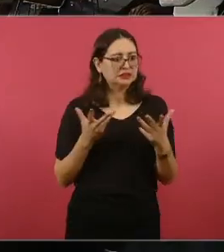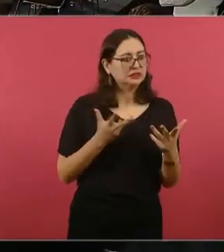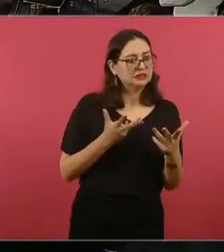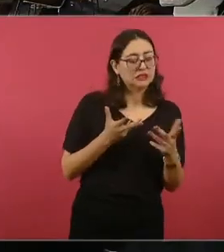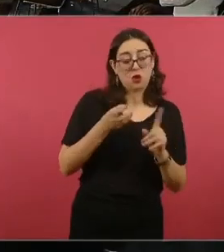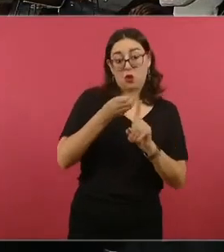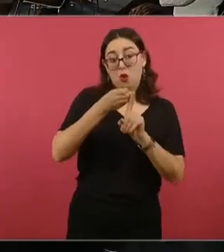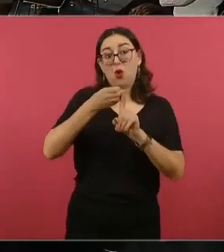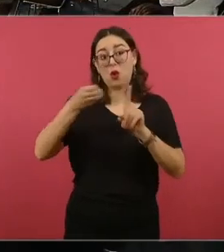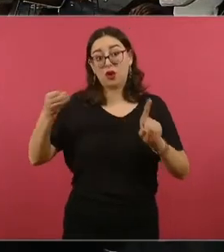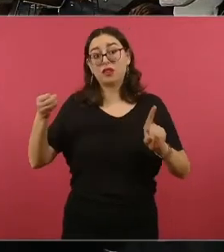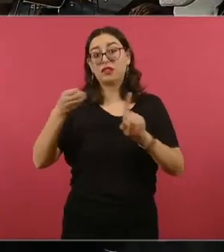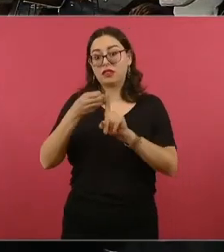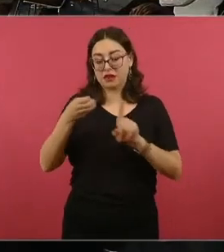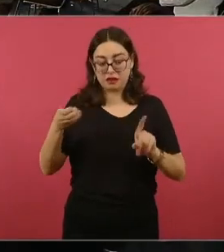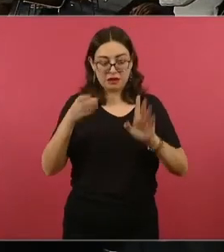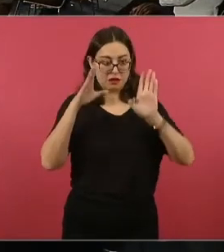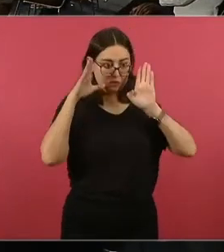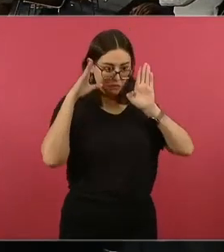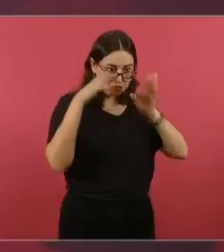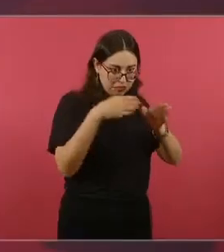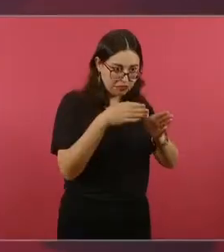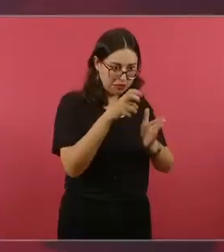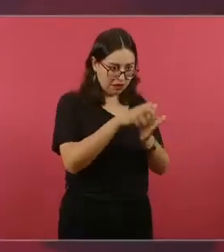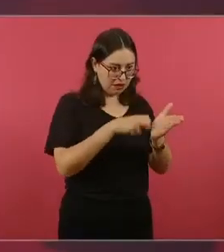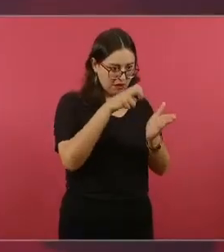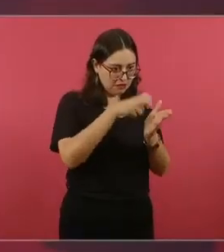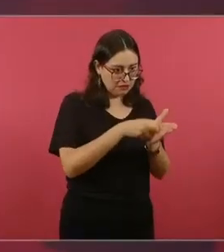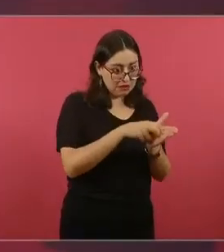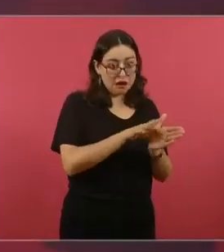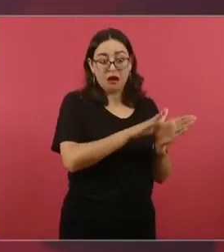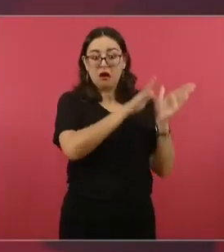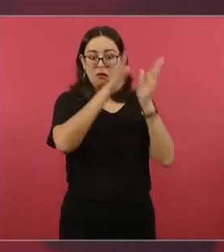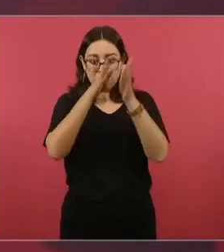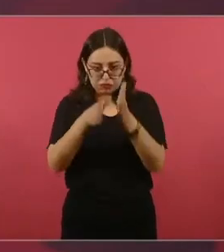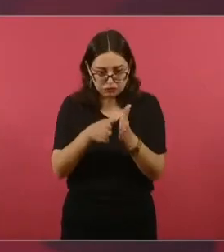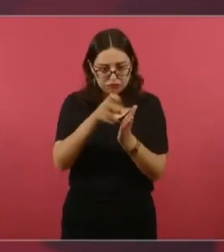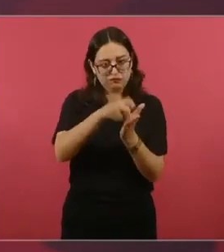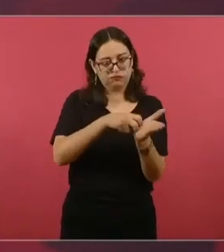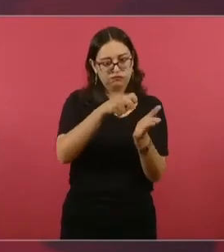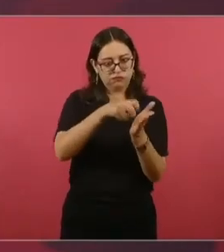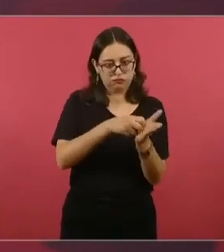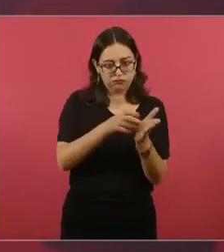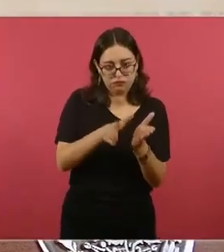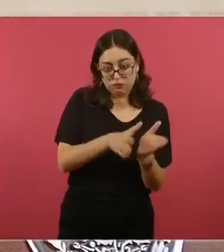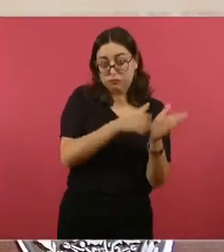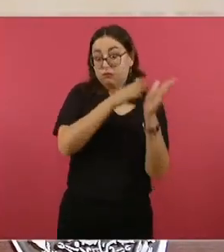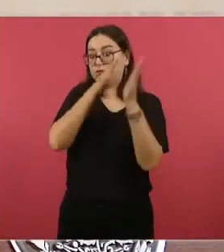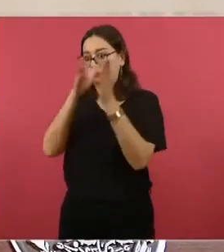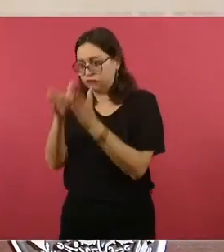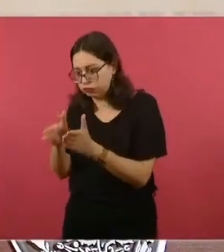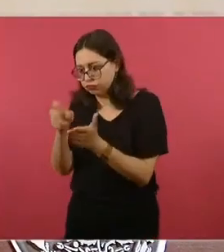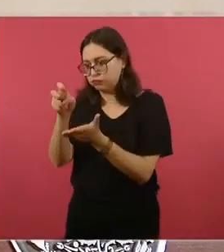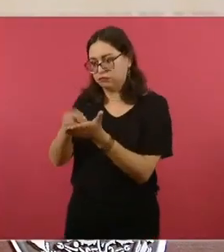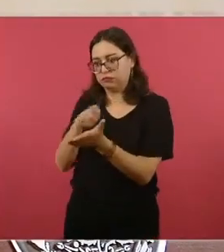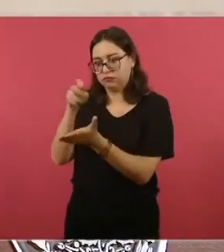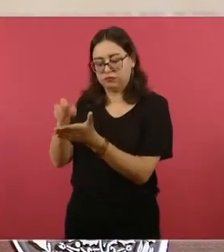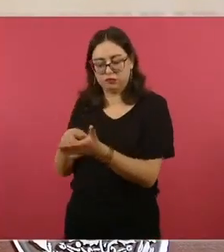Y entonces definimos que lo más importante era rescatar a